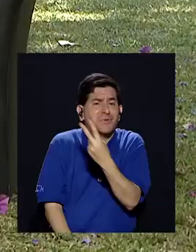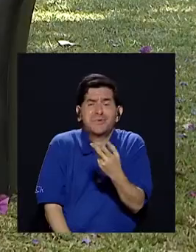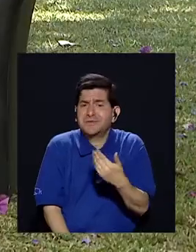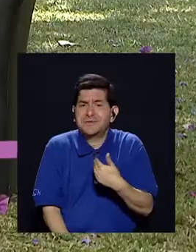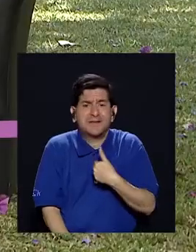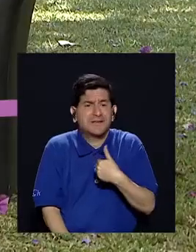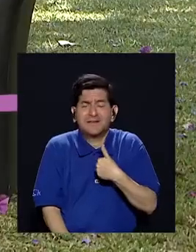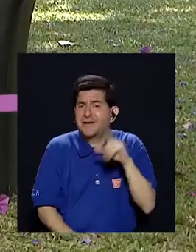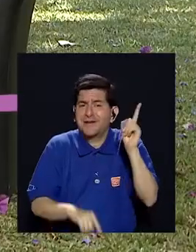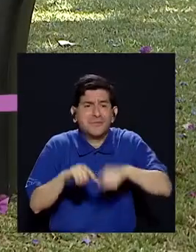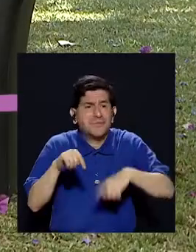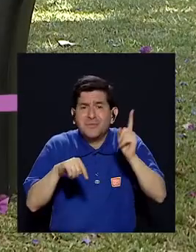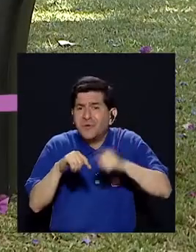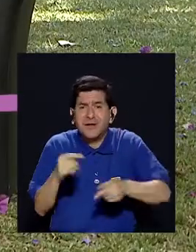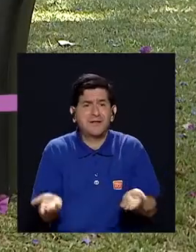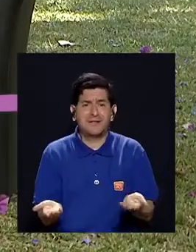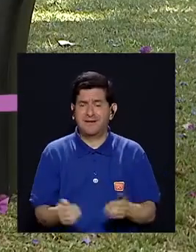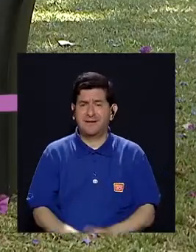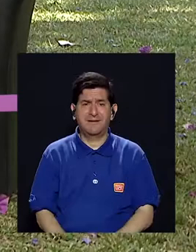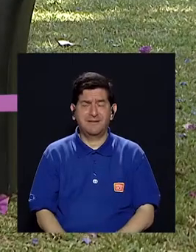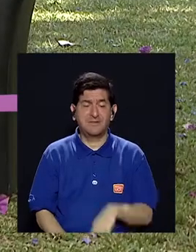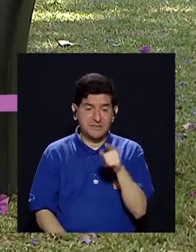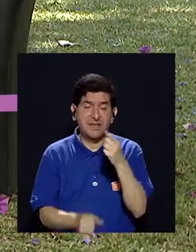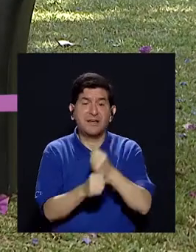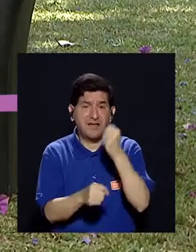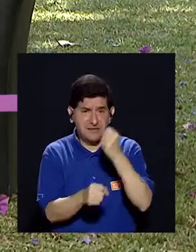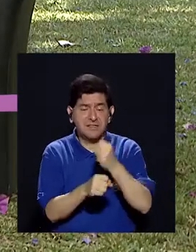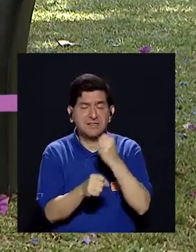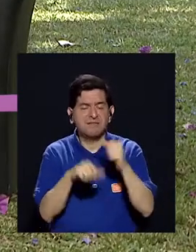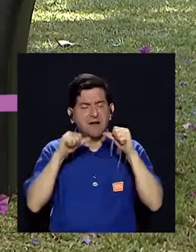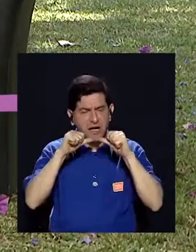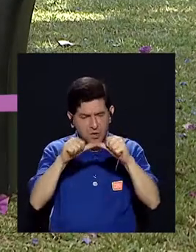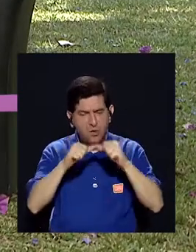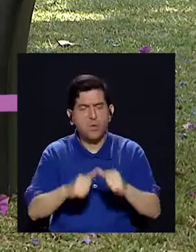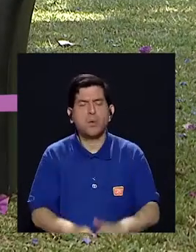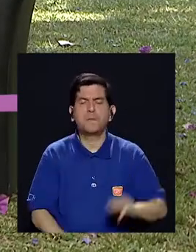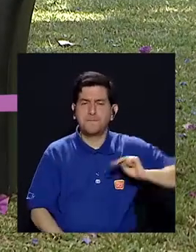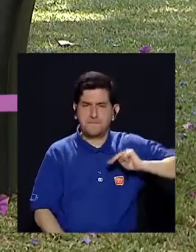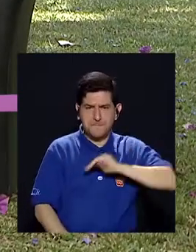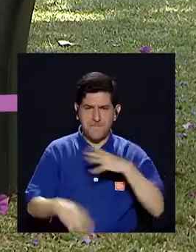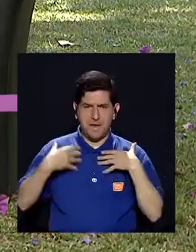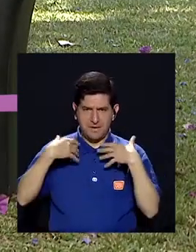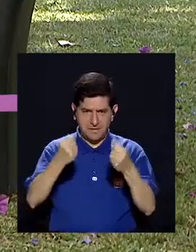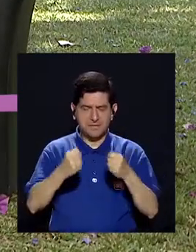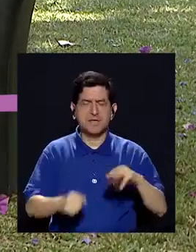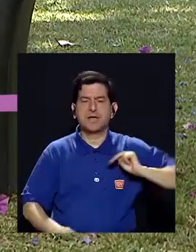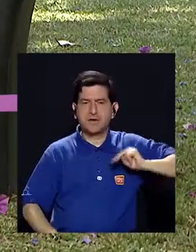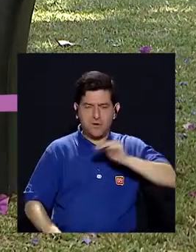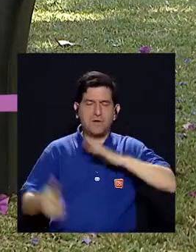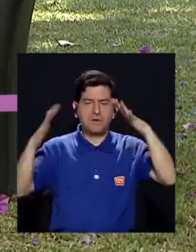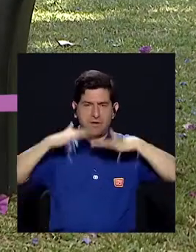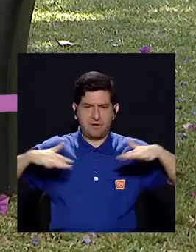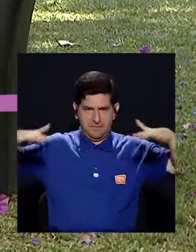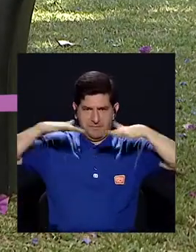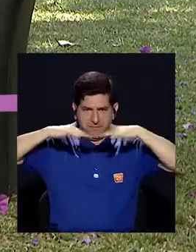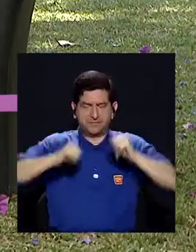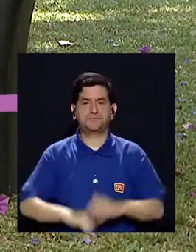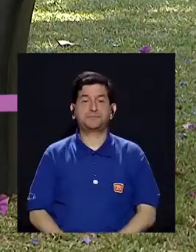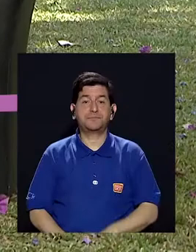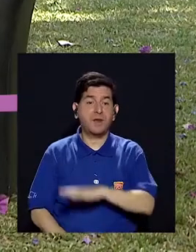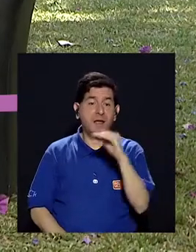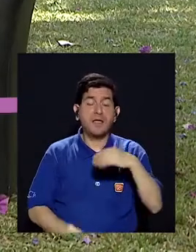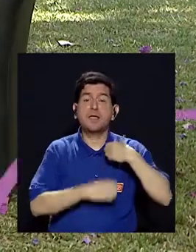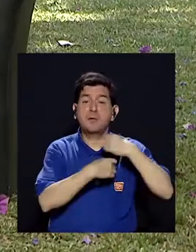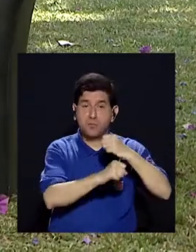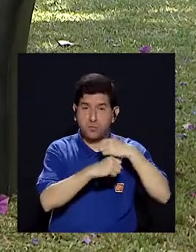ganas que yo tenga, no lo voy a hacer. Entonces ese es un trabajo que está constantemente realizando el Ministerio de Salud, el Ministerio del Ambiente también,